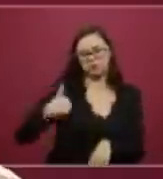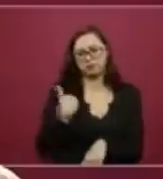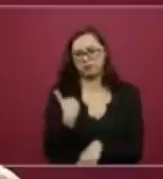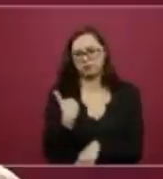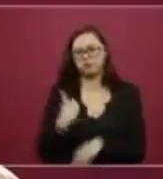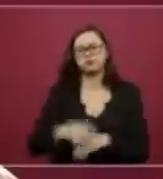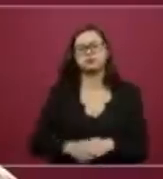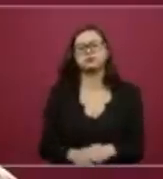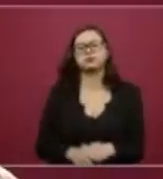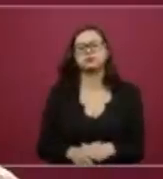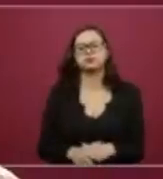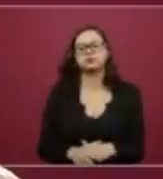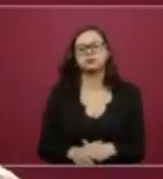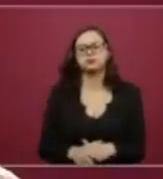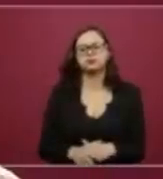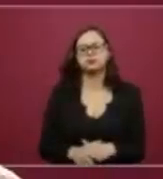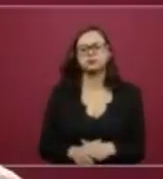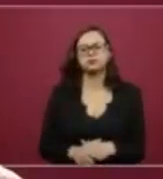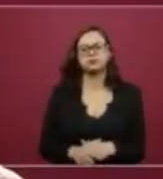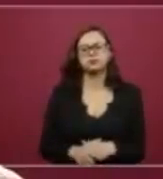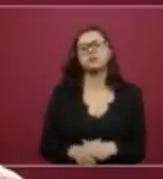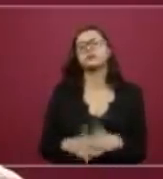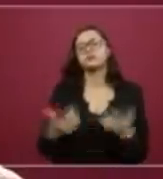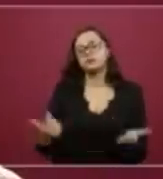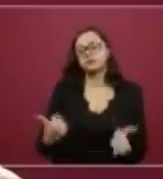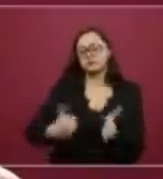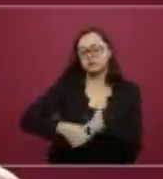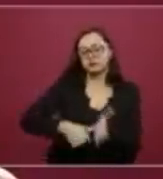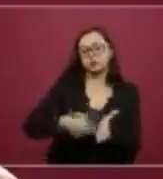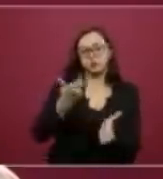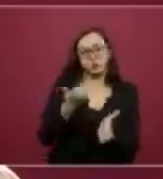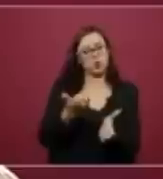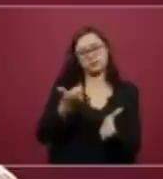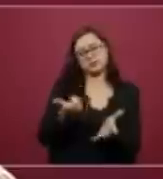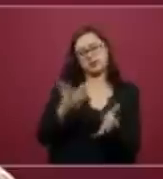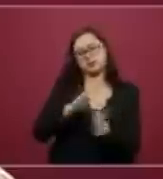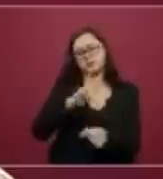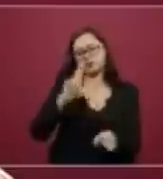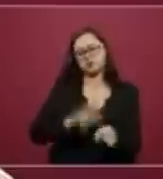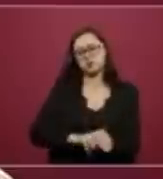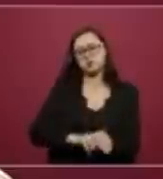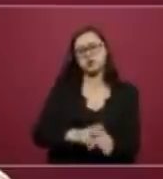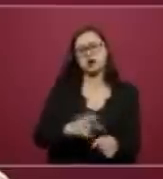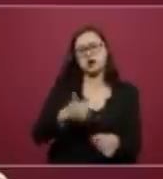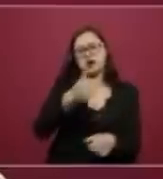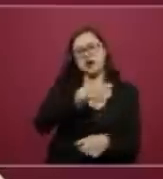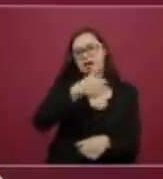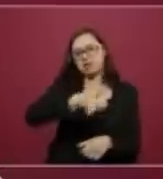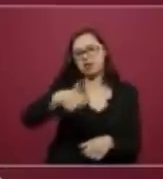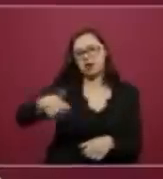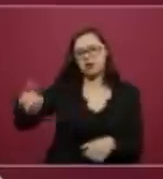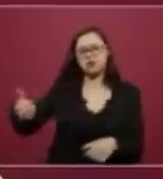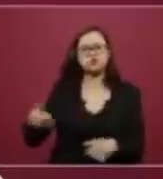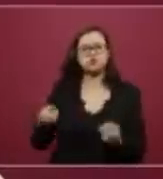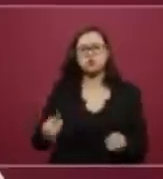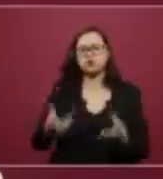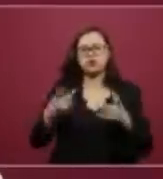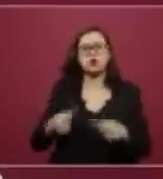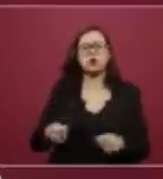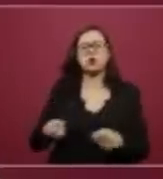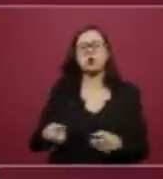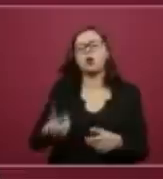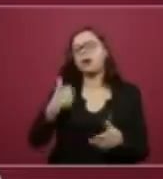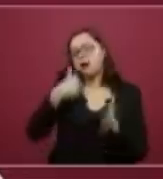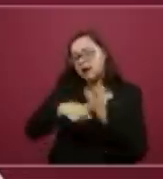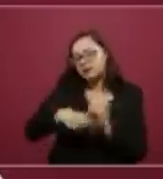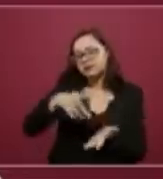las estampillas considerados para cubrir los importes de la tarifa postal vigente en su régimen individual de cualquier gramaje y destino son